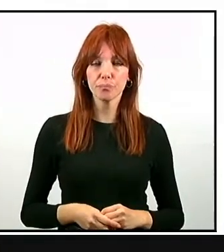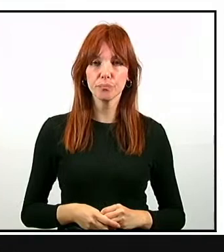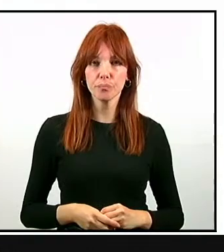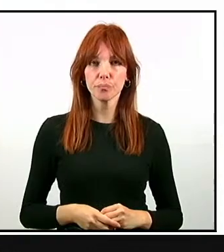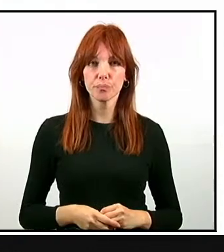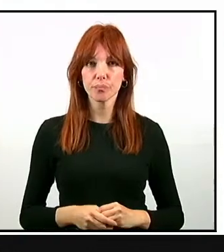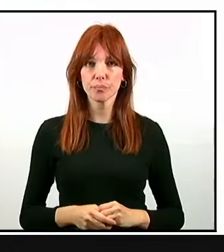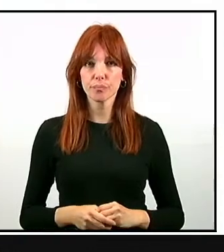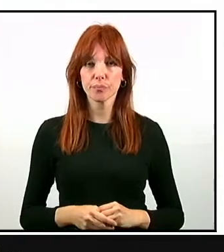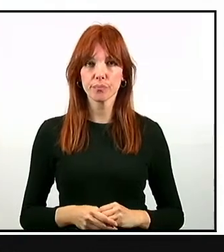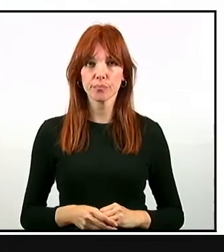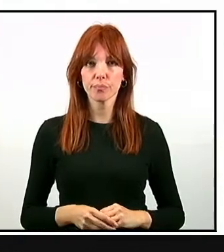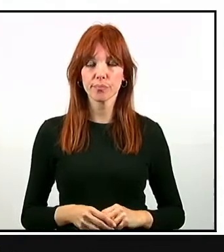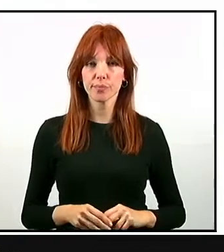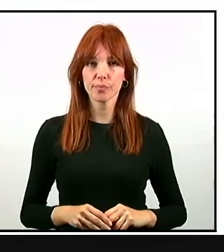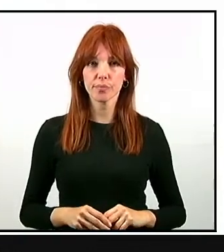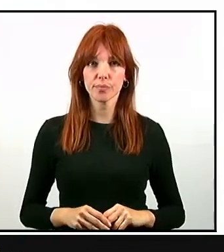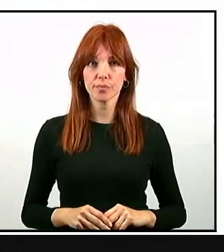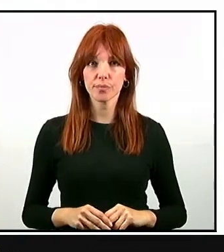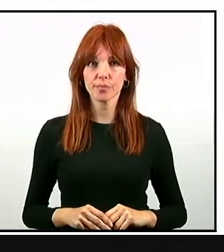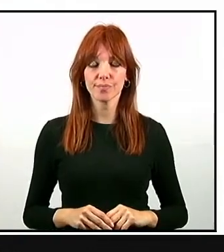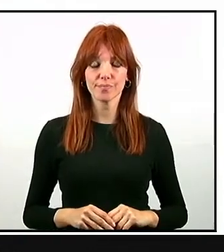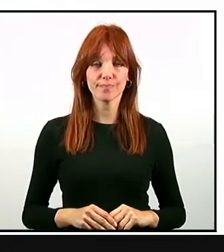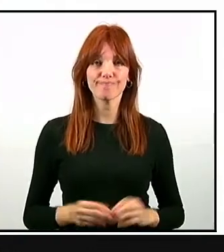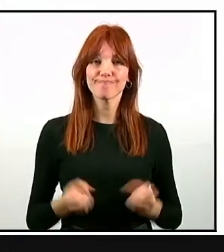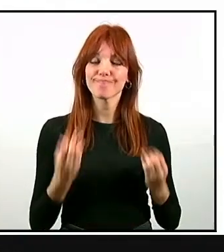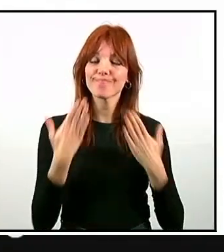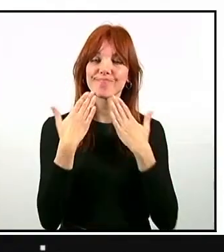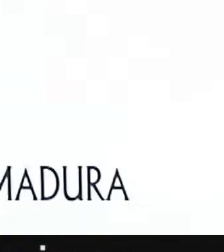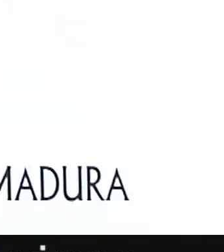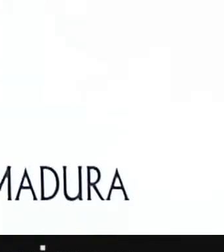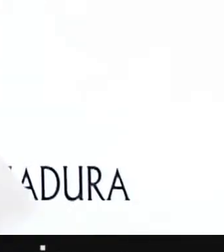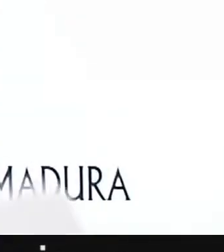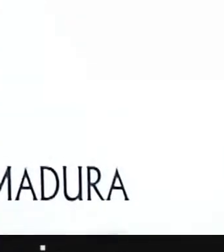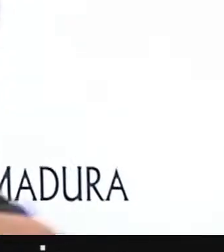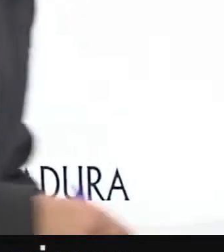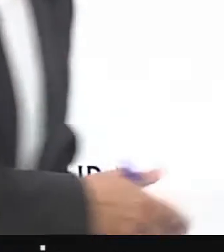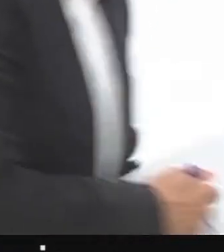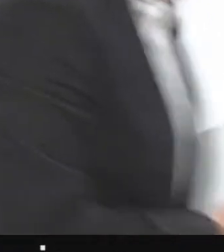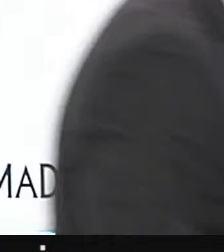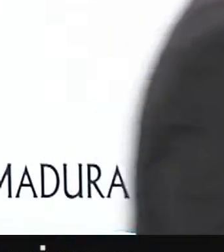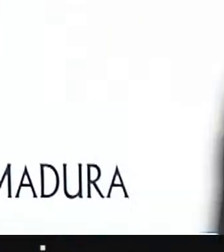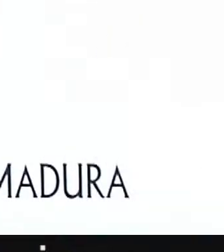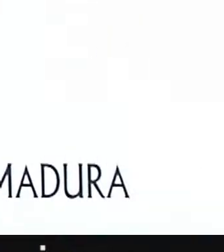Muy bien, muchísimas gracias. Buen día.